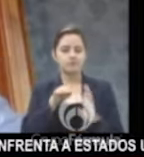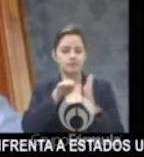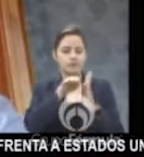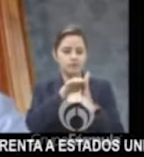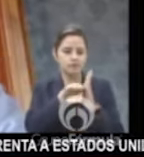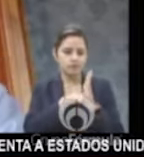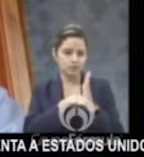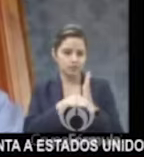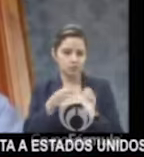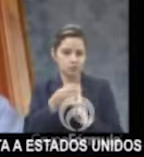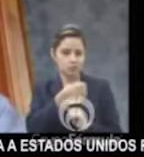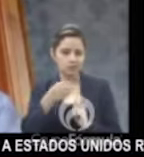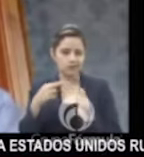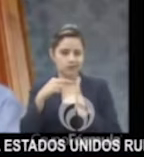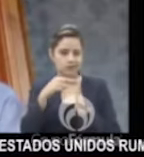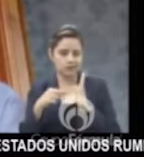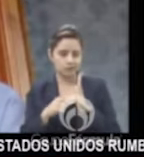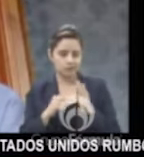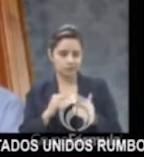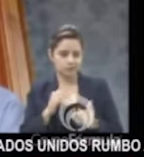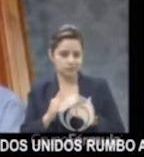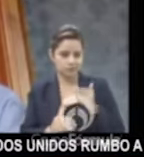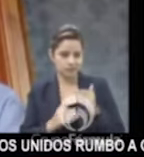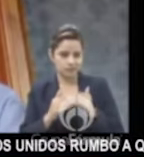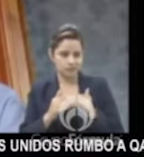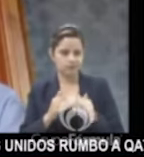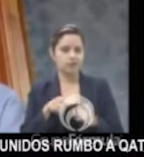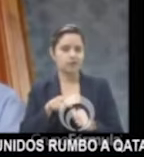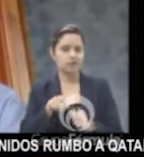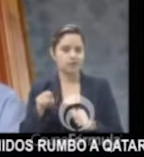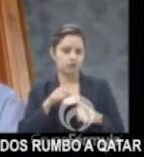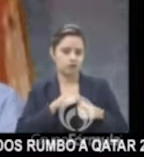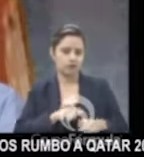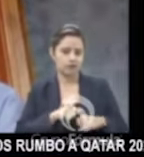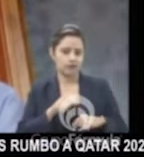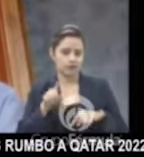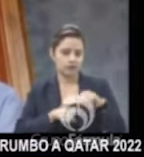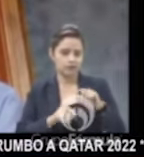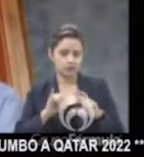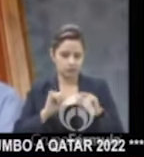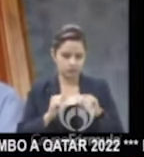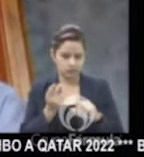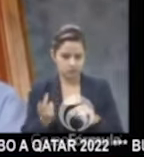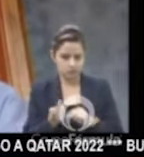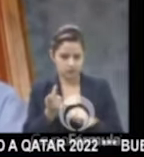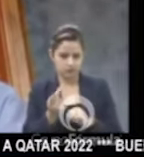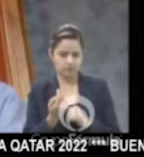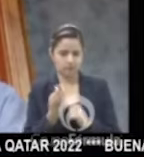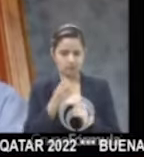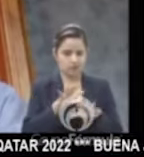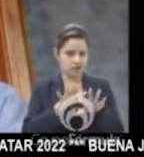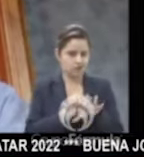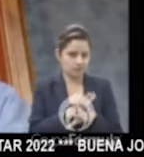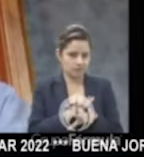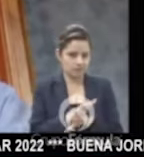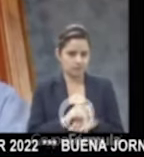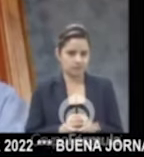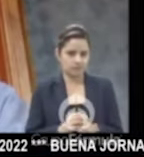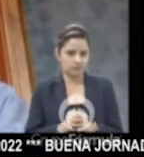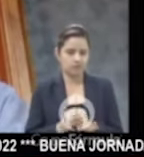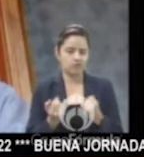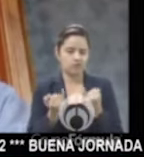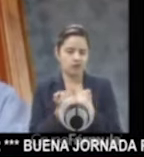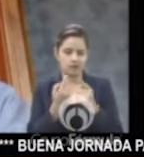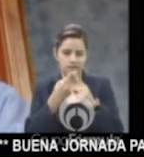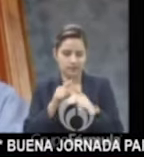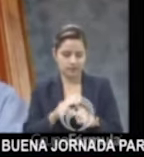que nos espera, si finalmente se impone esta decisión, que al parecer tiene el apoyo